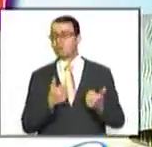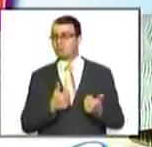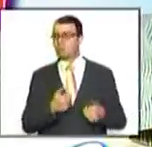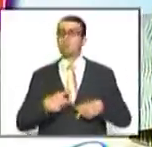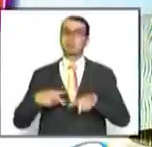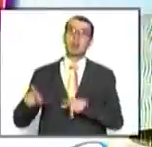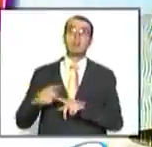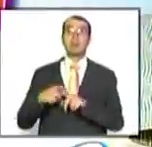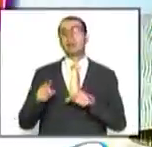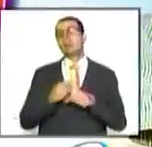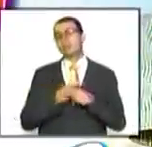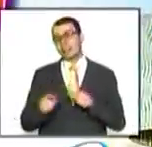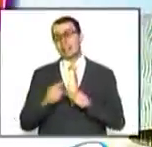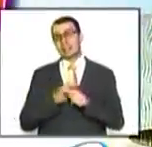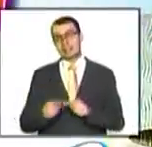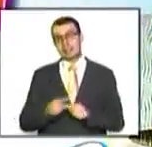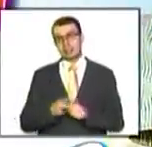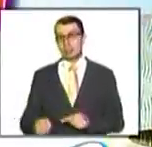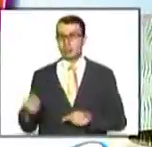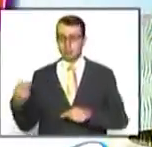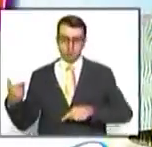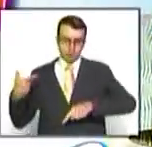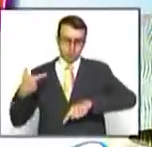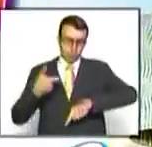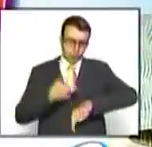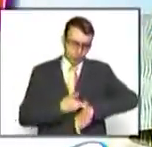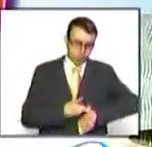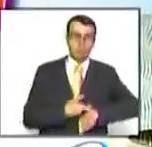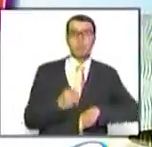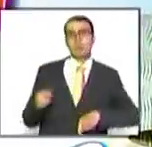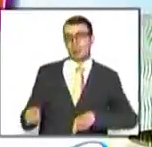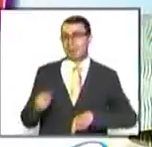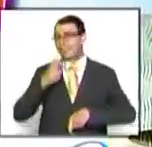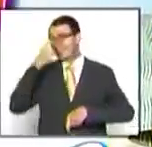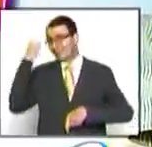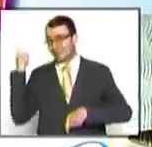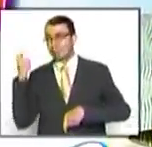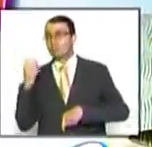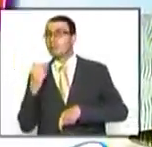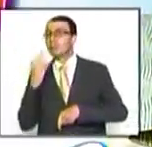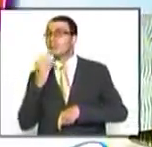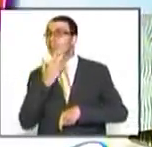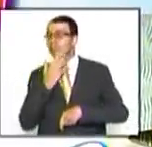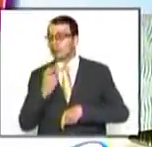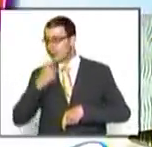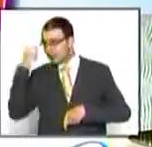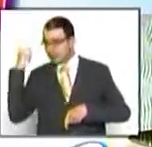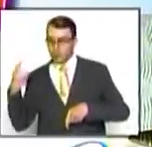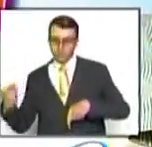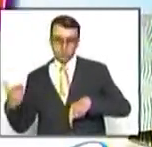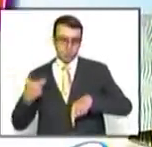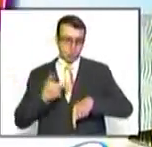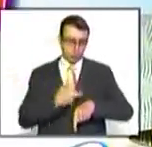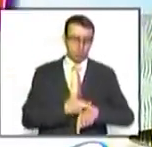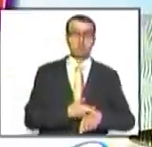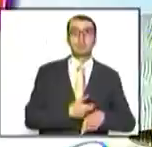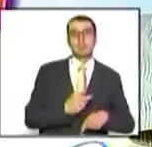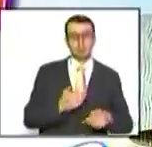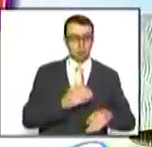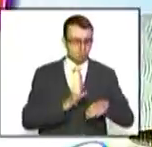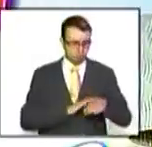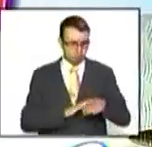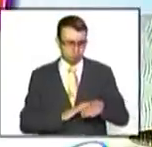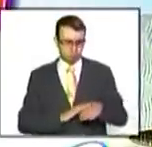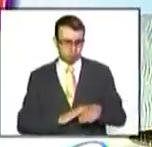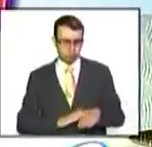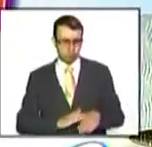semanalmente plasma rico en plaquetas ozonificado. Algunos casos están aplicando los mismos factores de crecimiento derivados